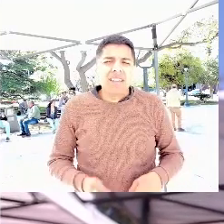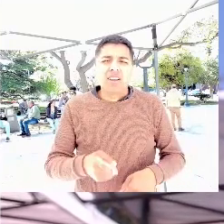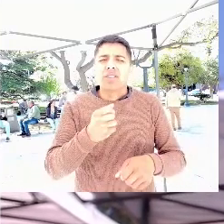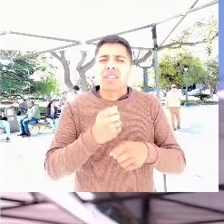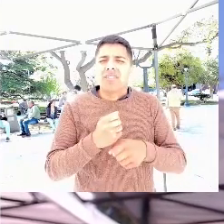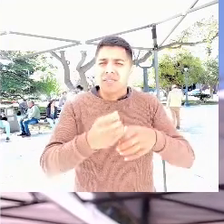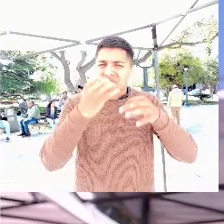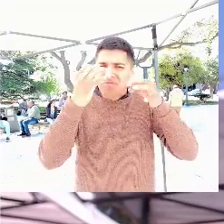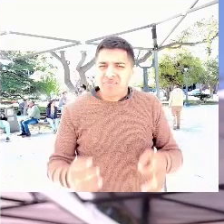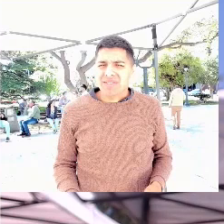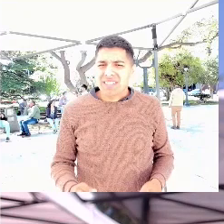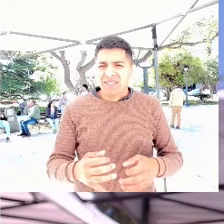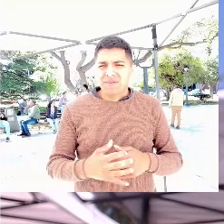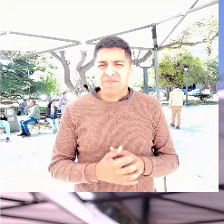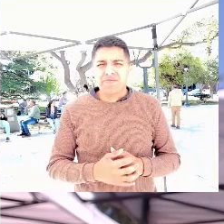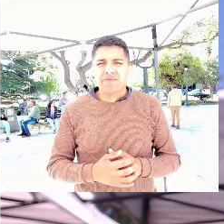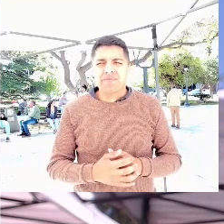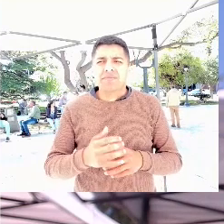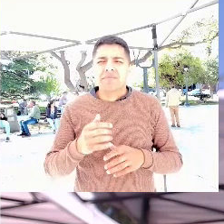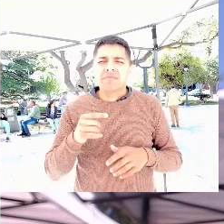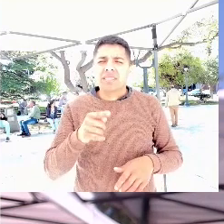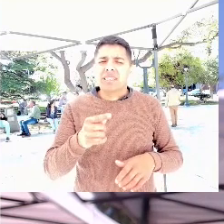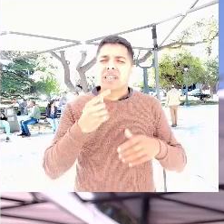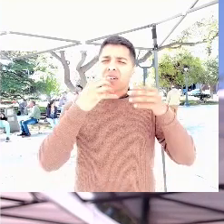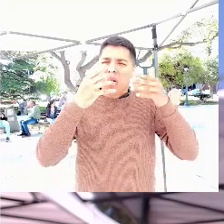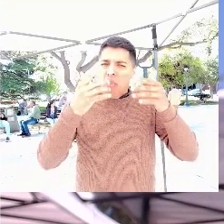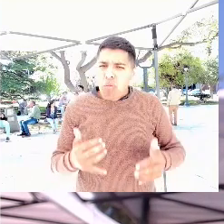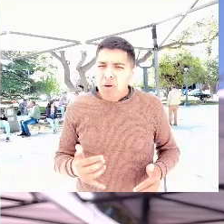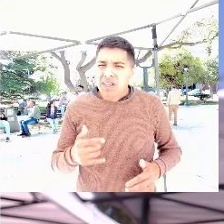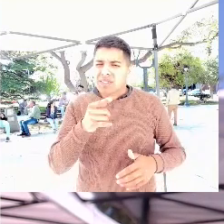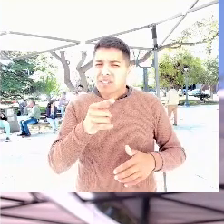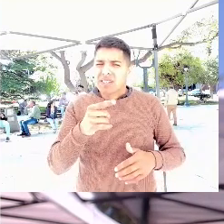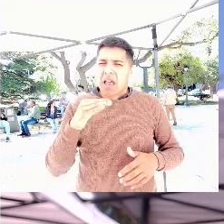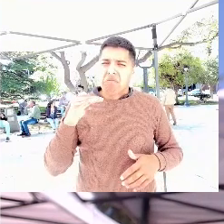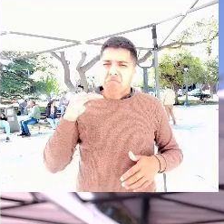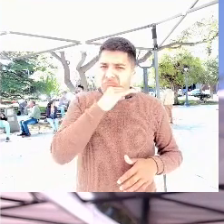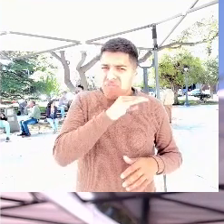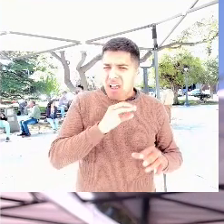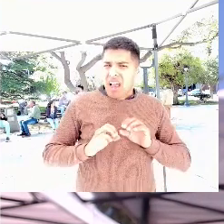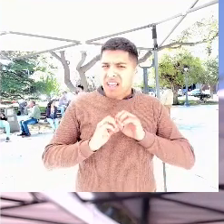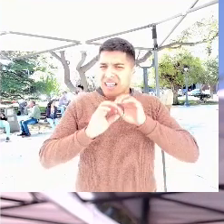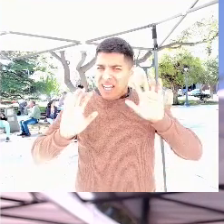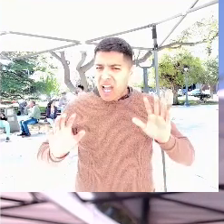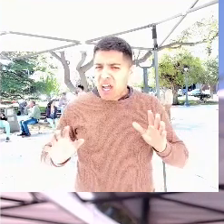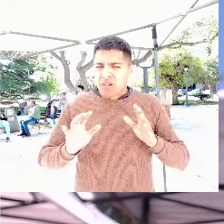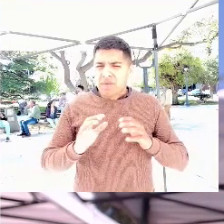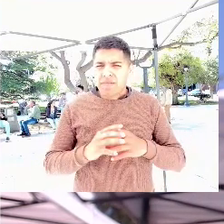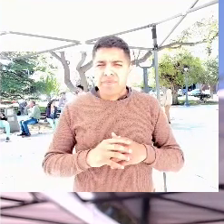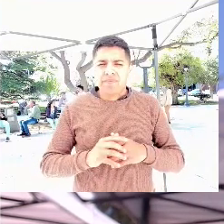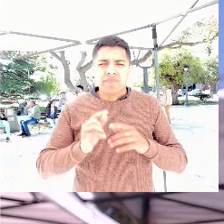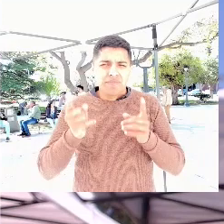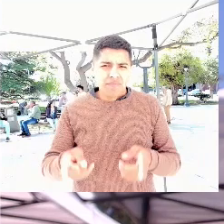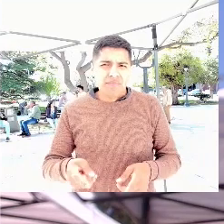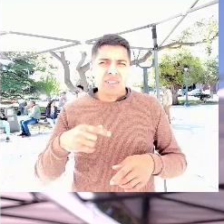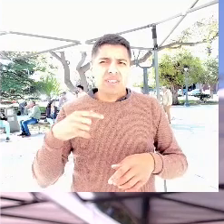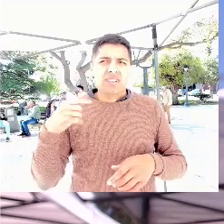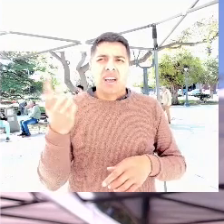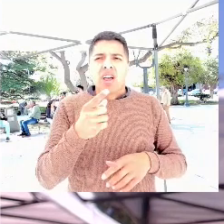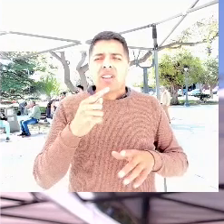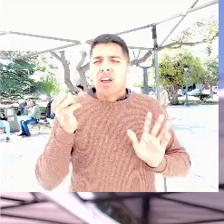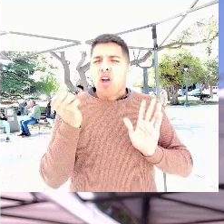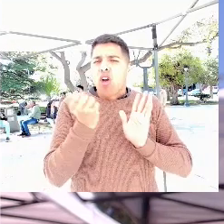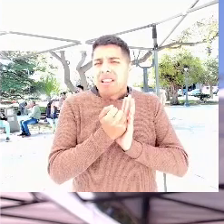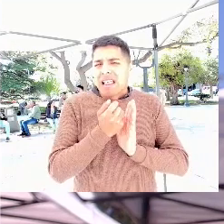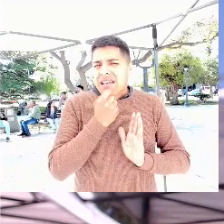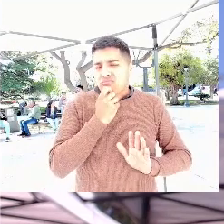poder emplear en su vida. Creo que este presupuesto no solamente es equilibrado, sino que además es emblema y ejemplo